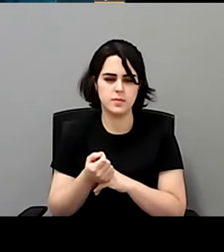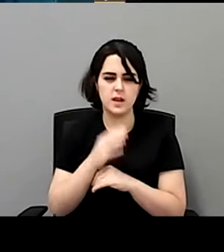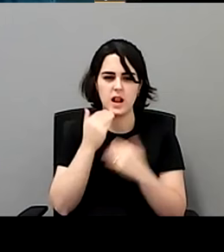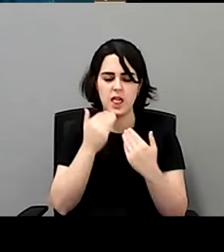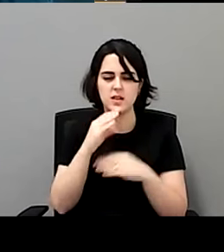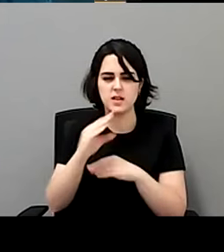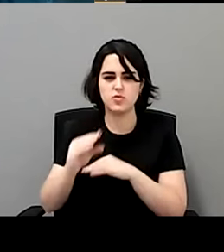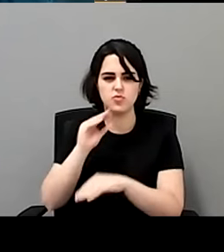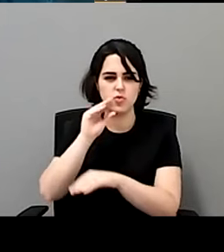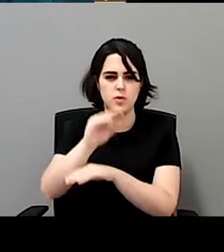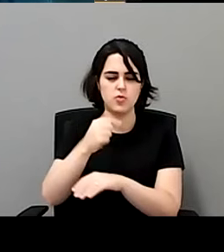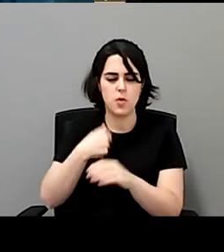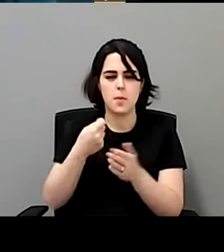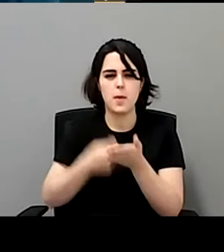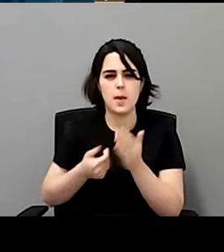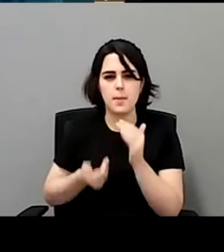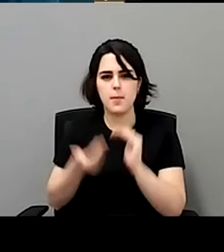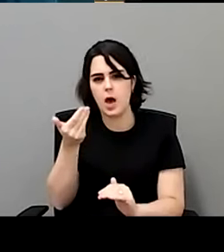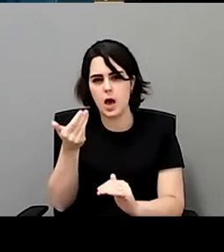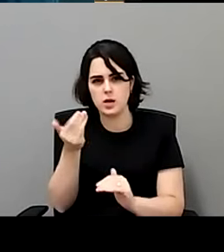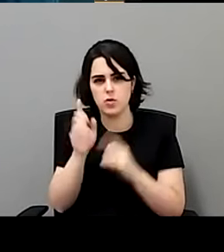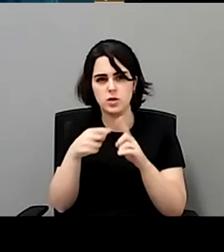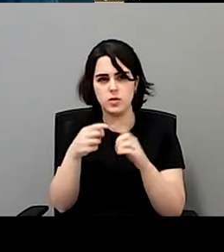pago algo más para